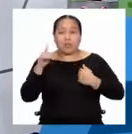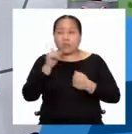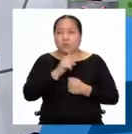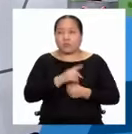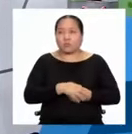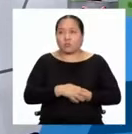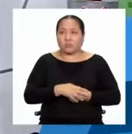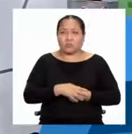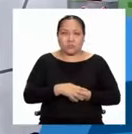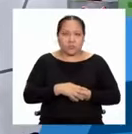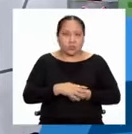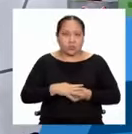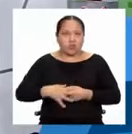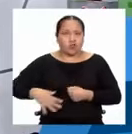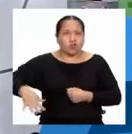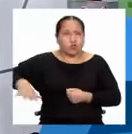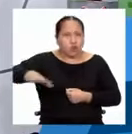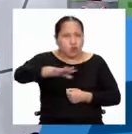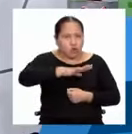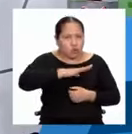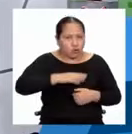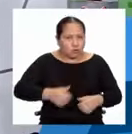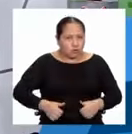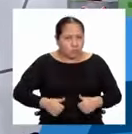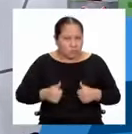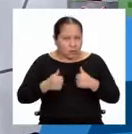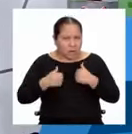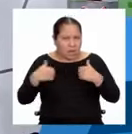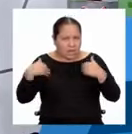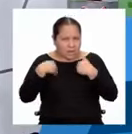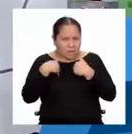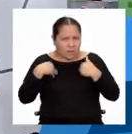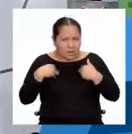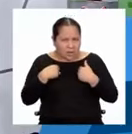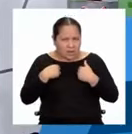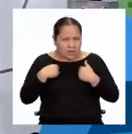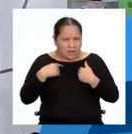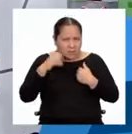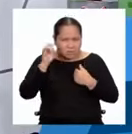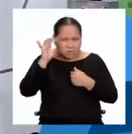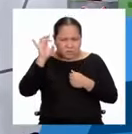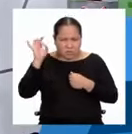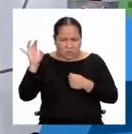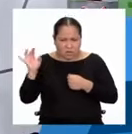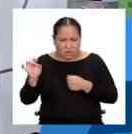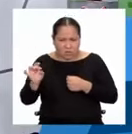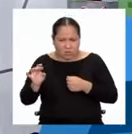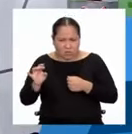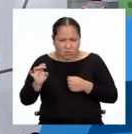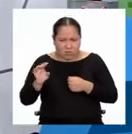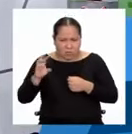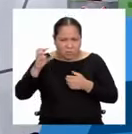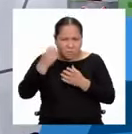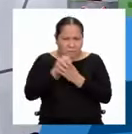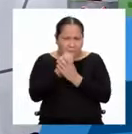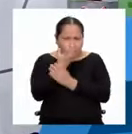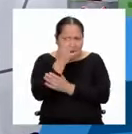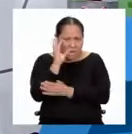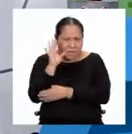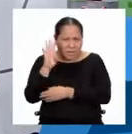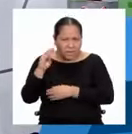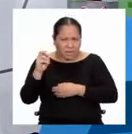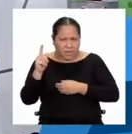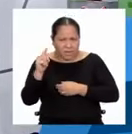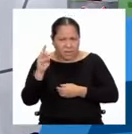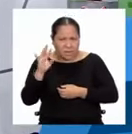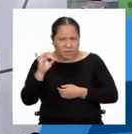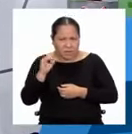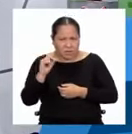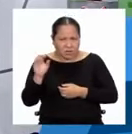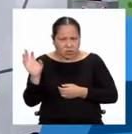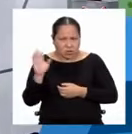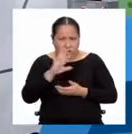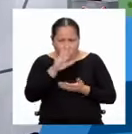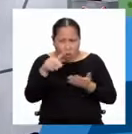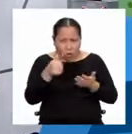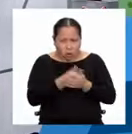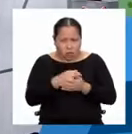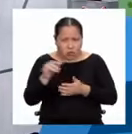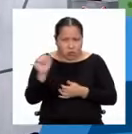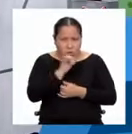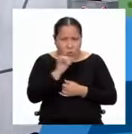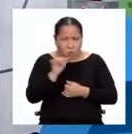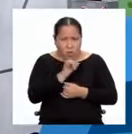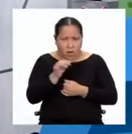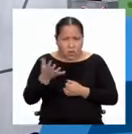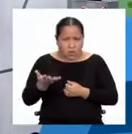refieres a que todos los seres vivos, como animales, insectos, plantas o bacterias, tienen un mismo origen, un mismo